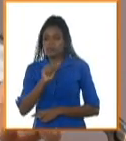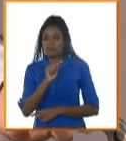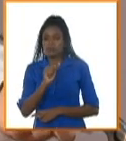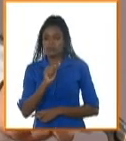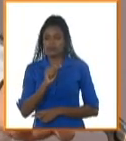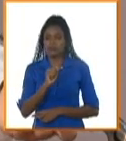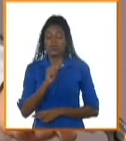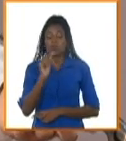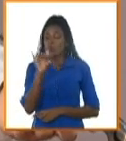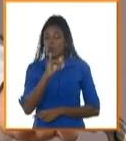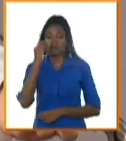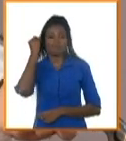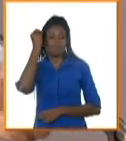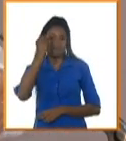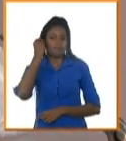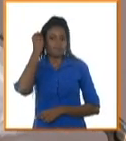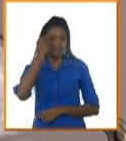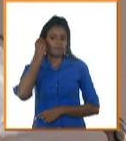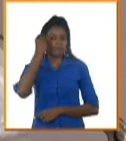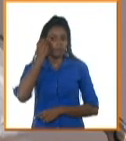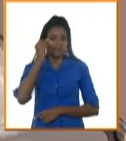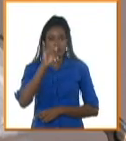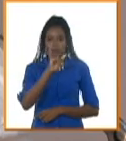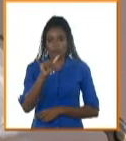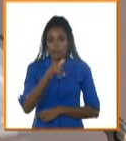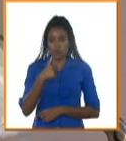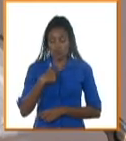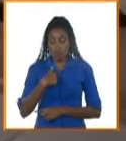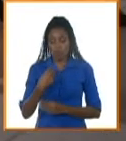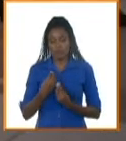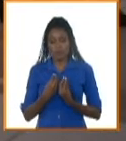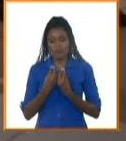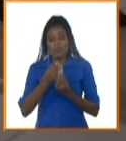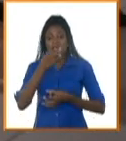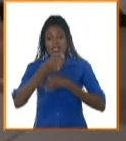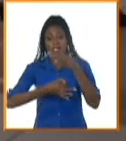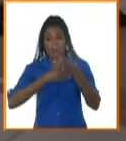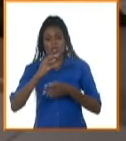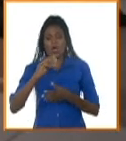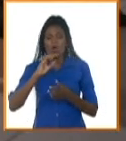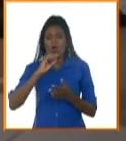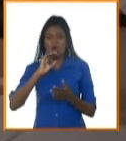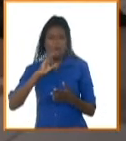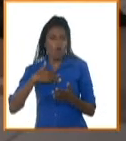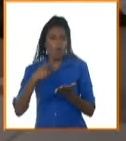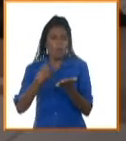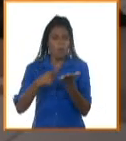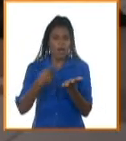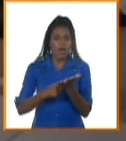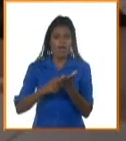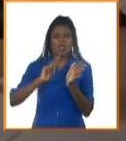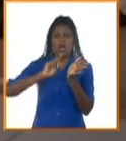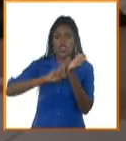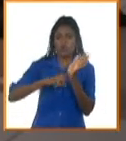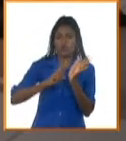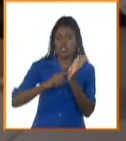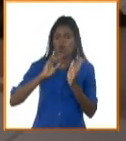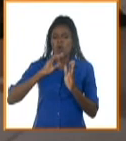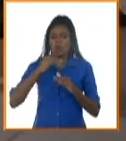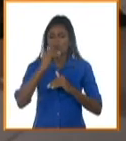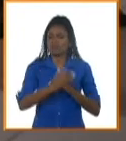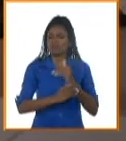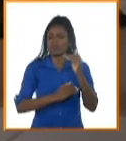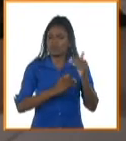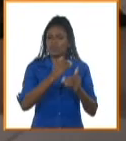preocupaciones que hemos tenido hemos tenido el proceso eso siempre puede